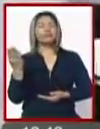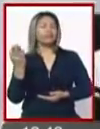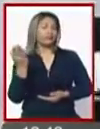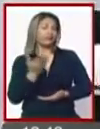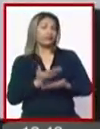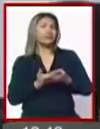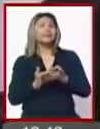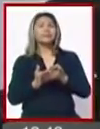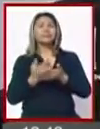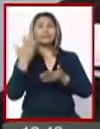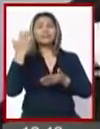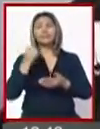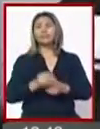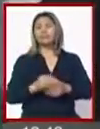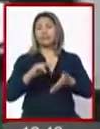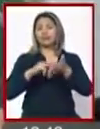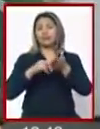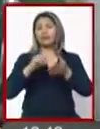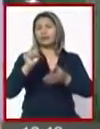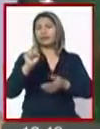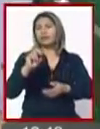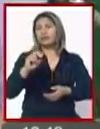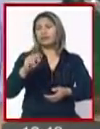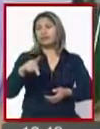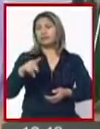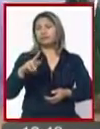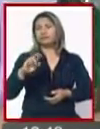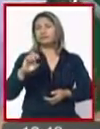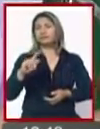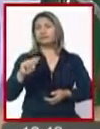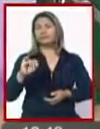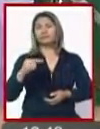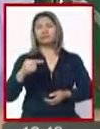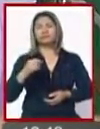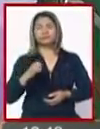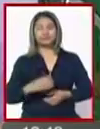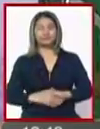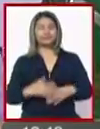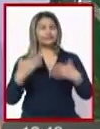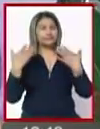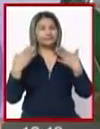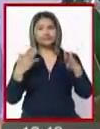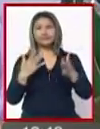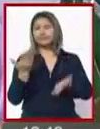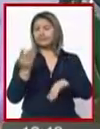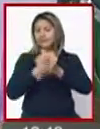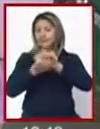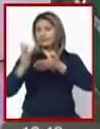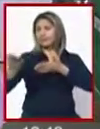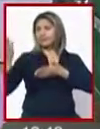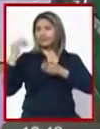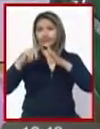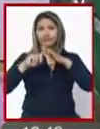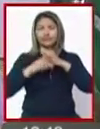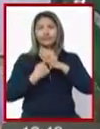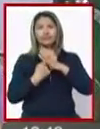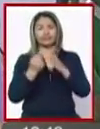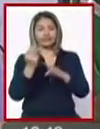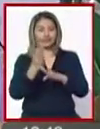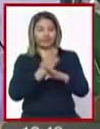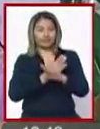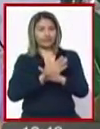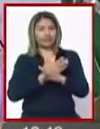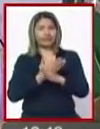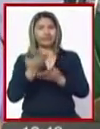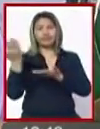está involucrado en el caso Sempertegui, ¿verdad? Sí, ya hace una semana atrás se han iniciado los procesos